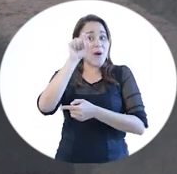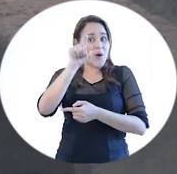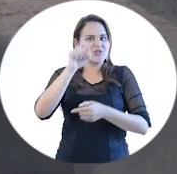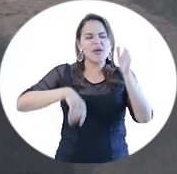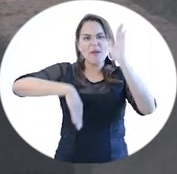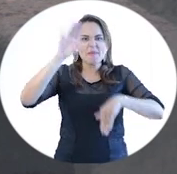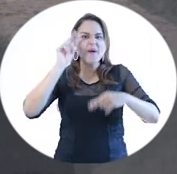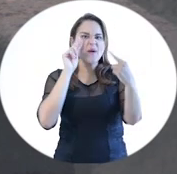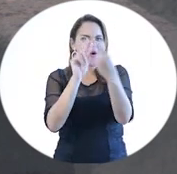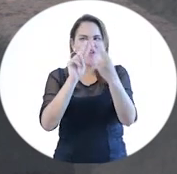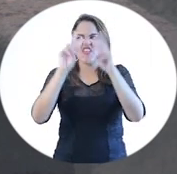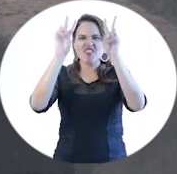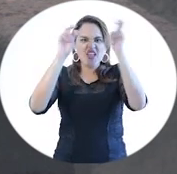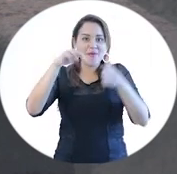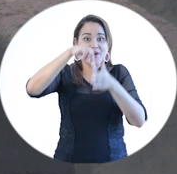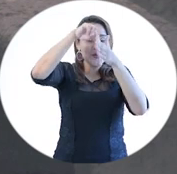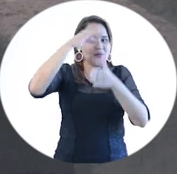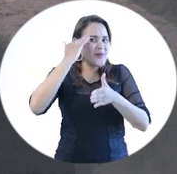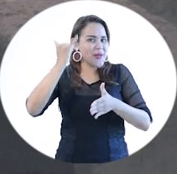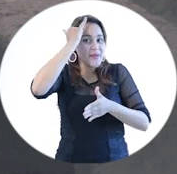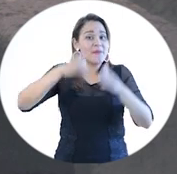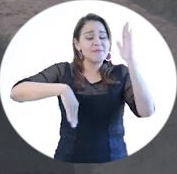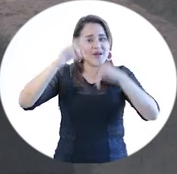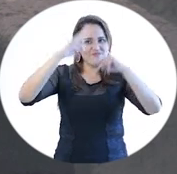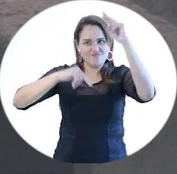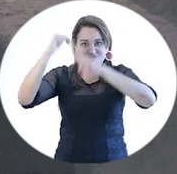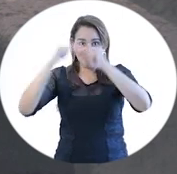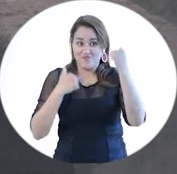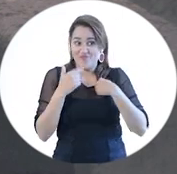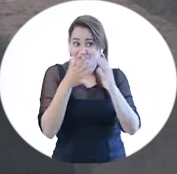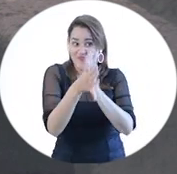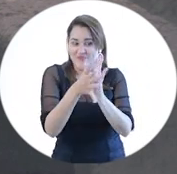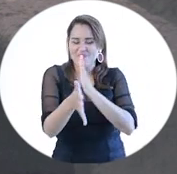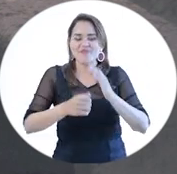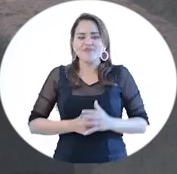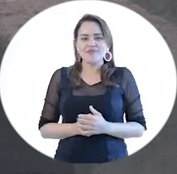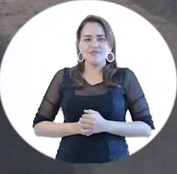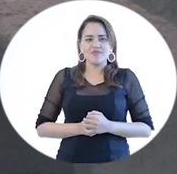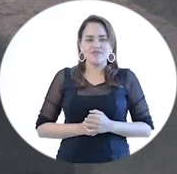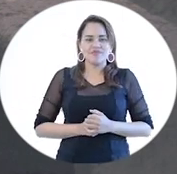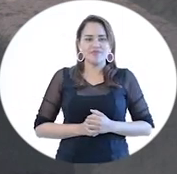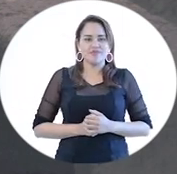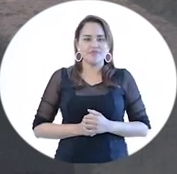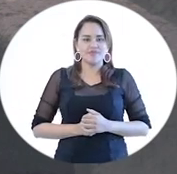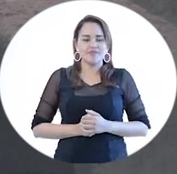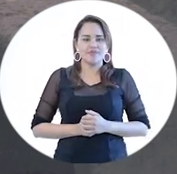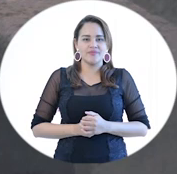Recursos de Apoyo Académico de Infraestructura Física. Quería contarte un poco sobre este factor.